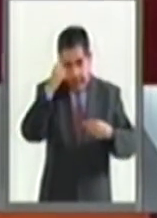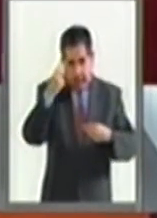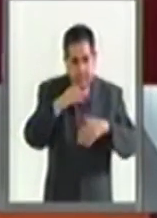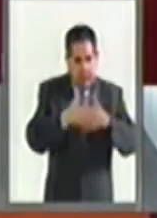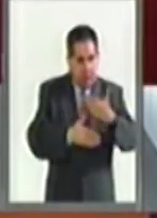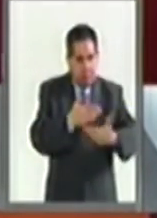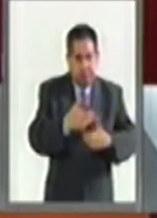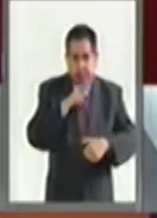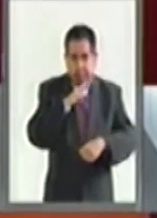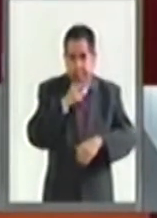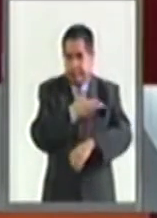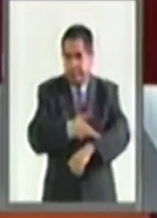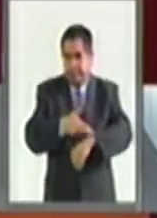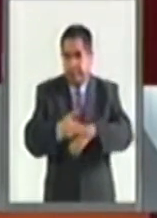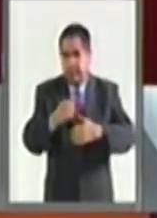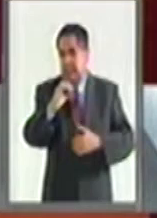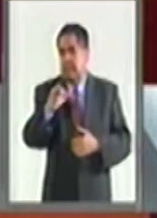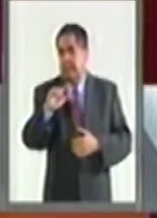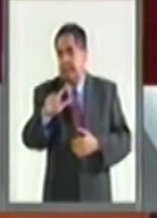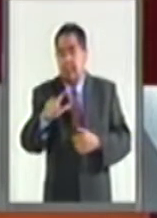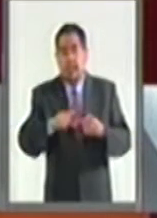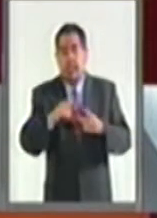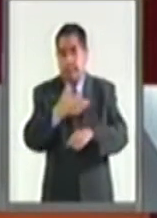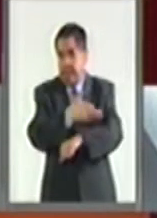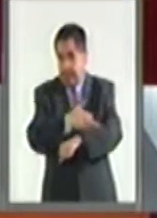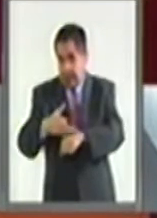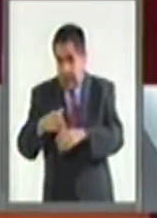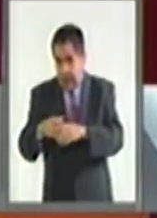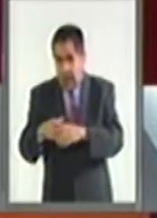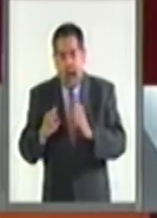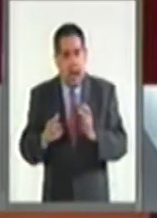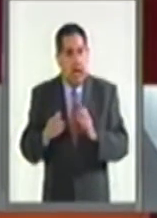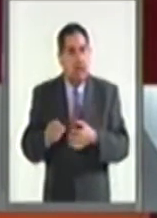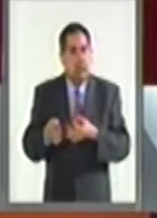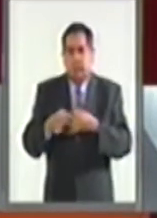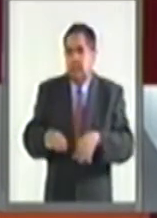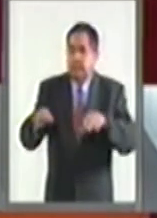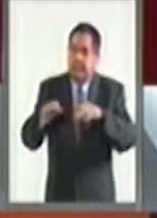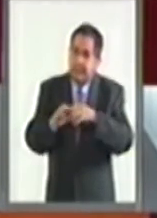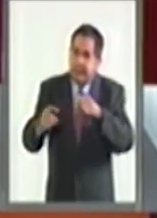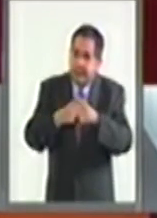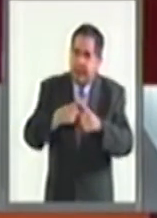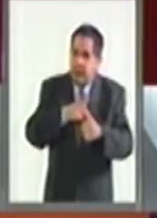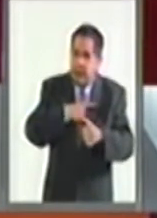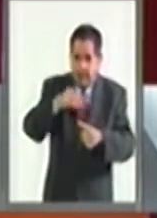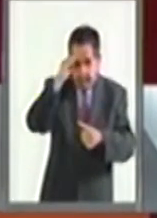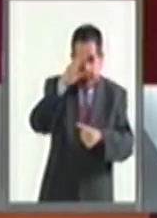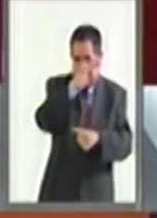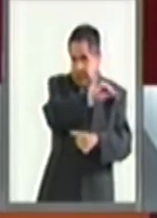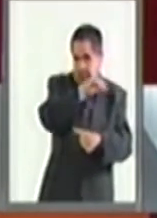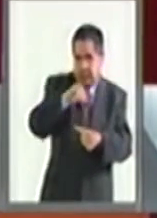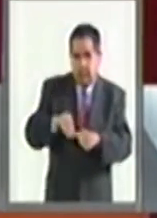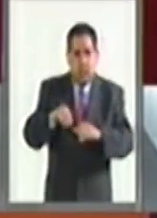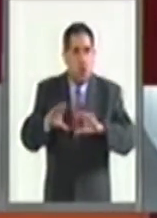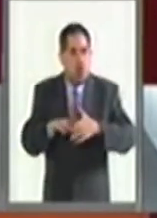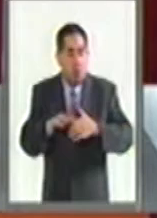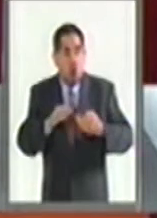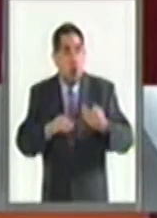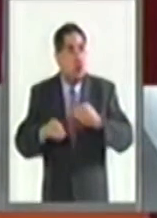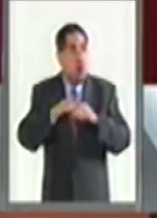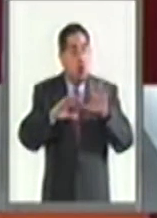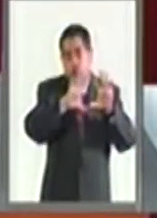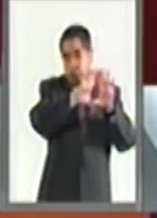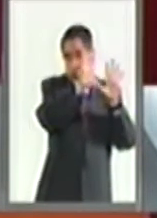los procedimientos de carácter civil y familiar, era primordial tomar en consideración la viabilidad de que todos los